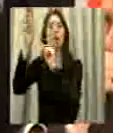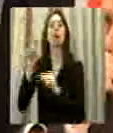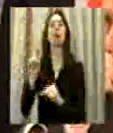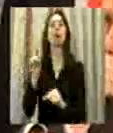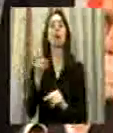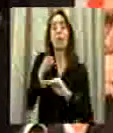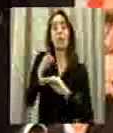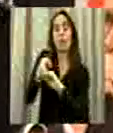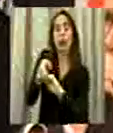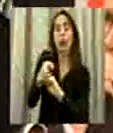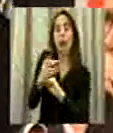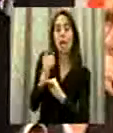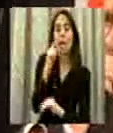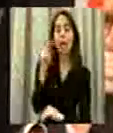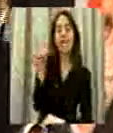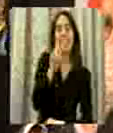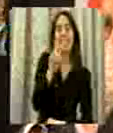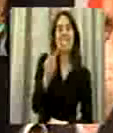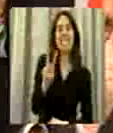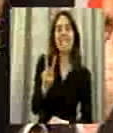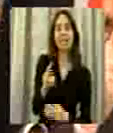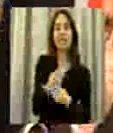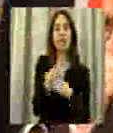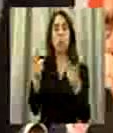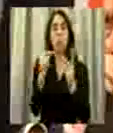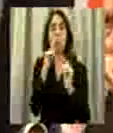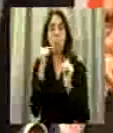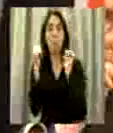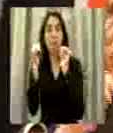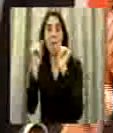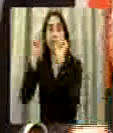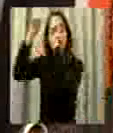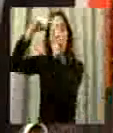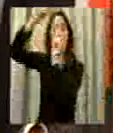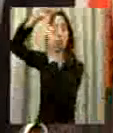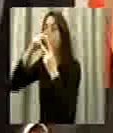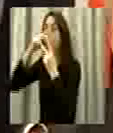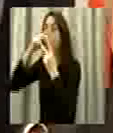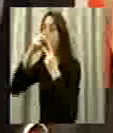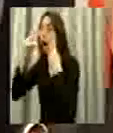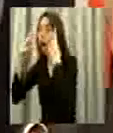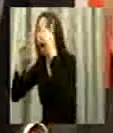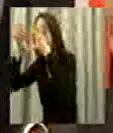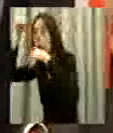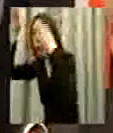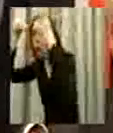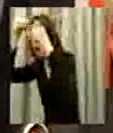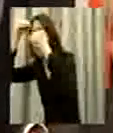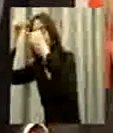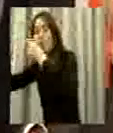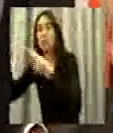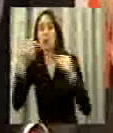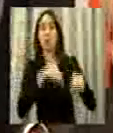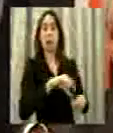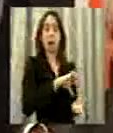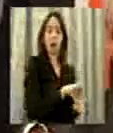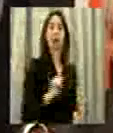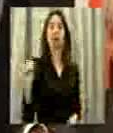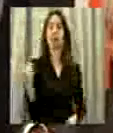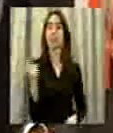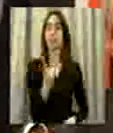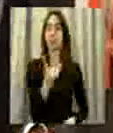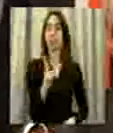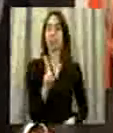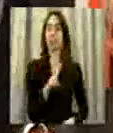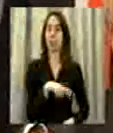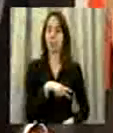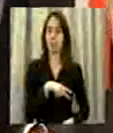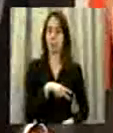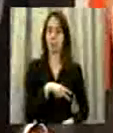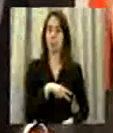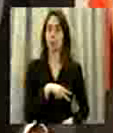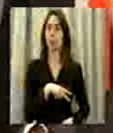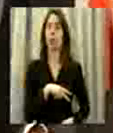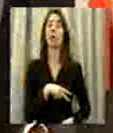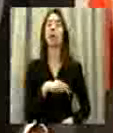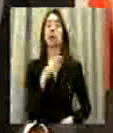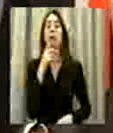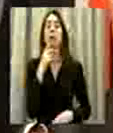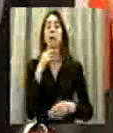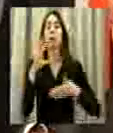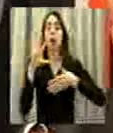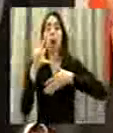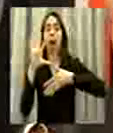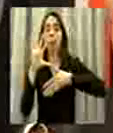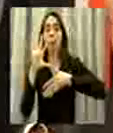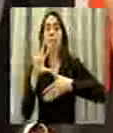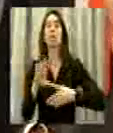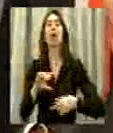un servicio público de excelencia y puedan aprender cosas que traer de vuelta al país. Segundo premio es en las Américas y el